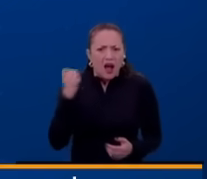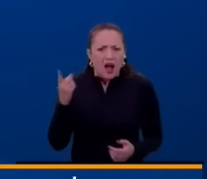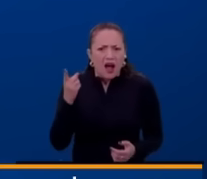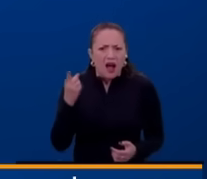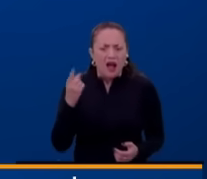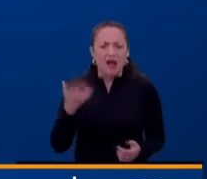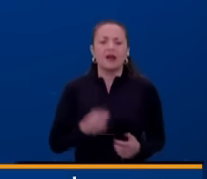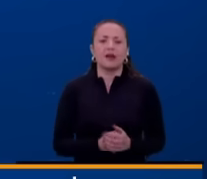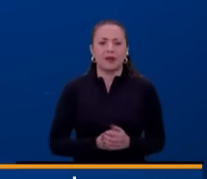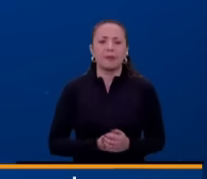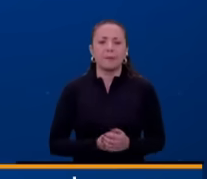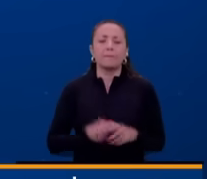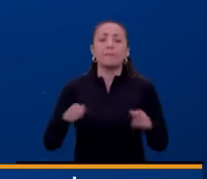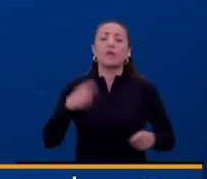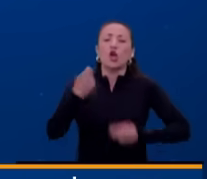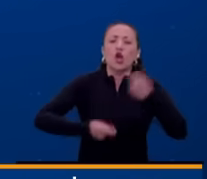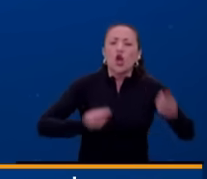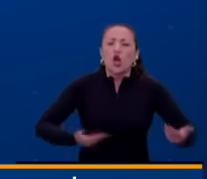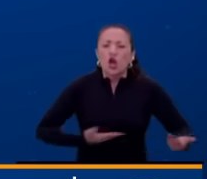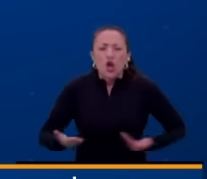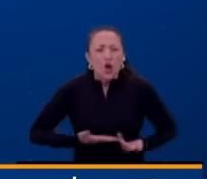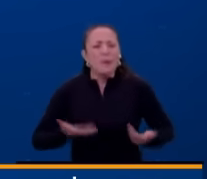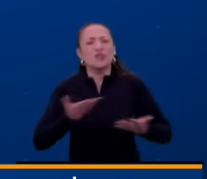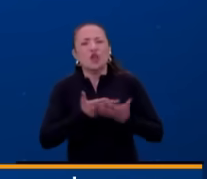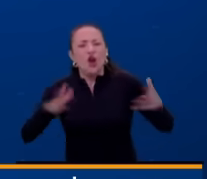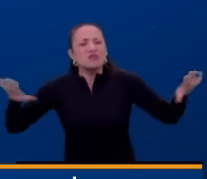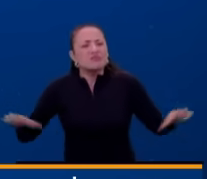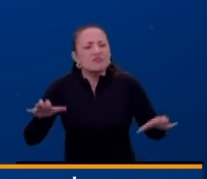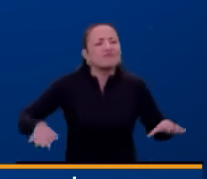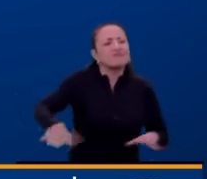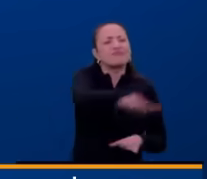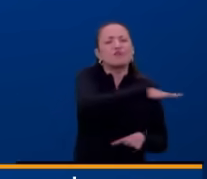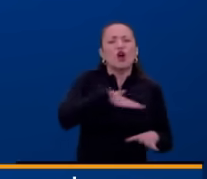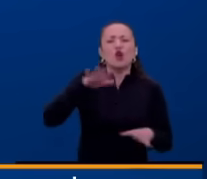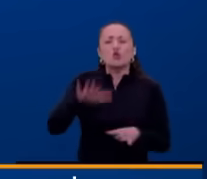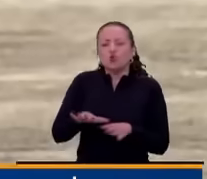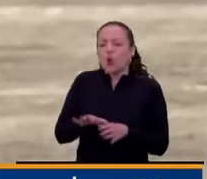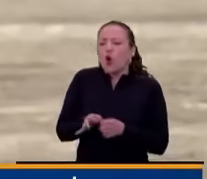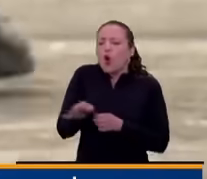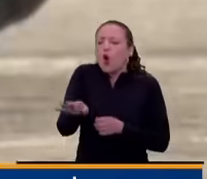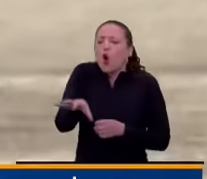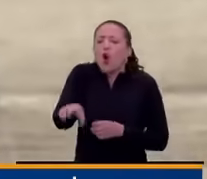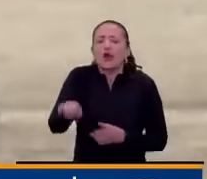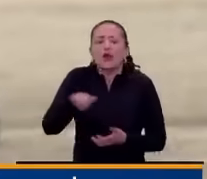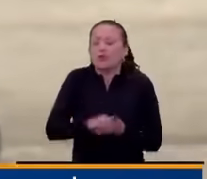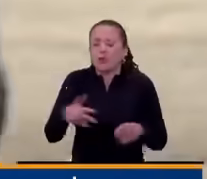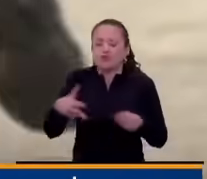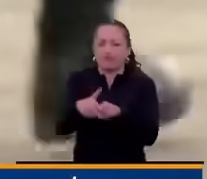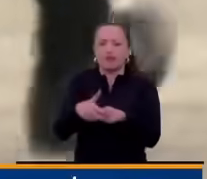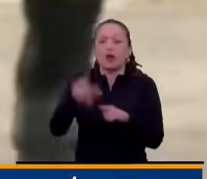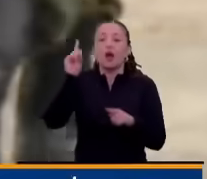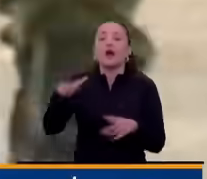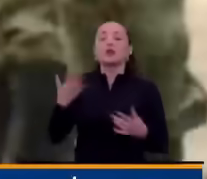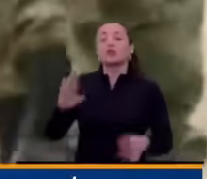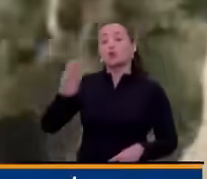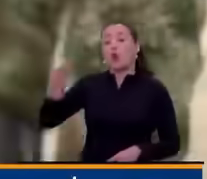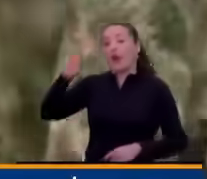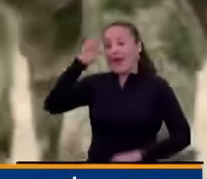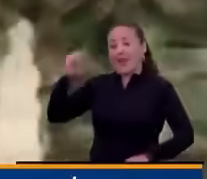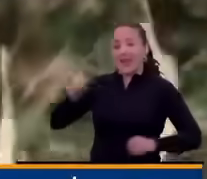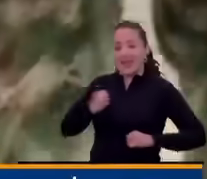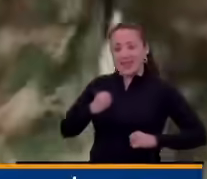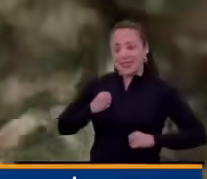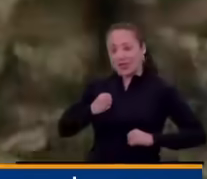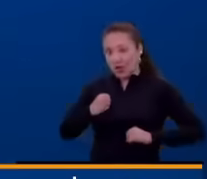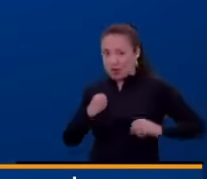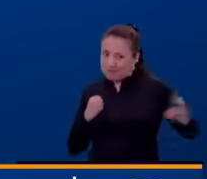Por varias horas el comercio y muchas de las actividades de este corregimiento se vieron interrumpidas mientras unidades del ejército en una ofensiva repelían